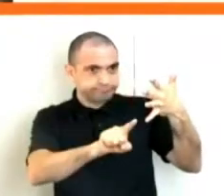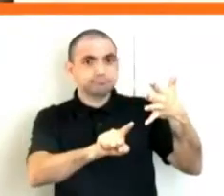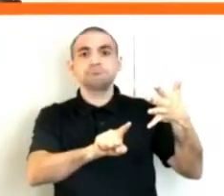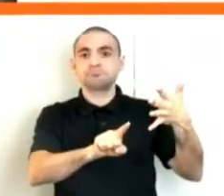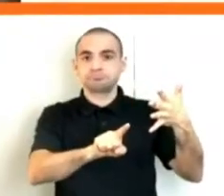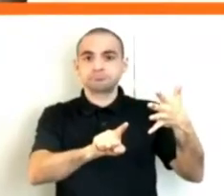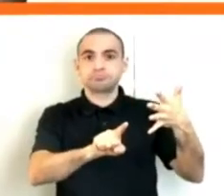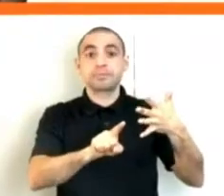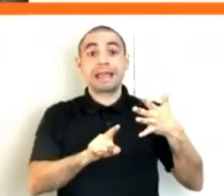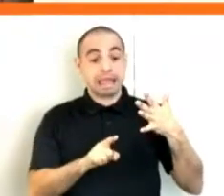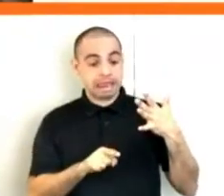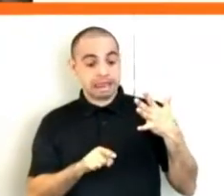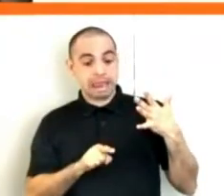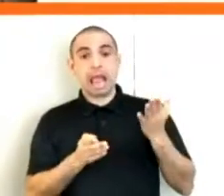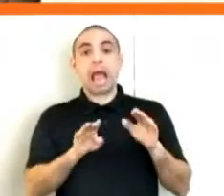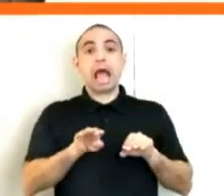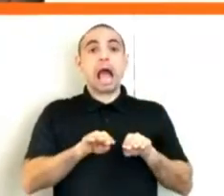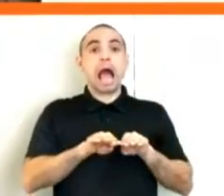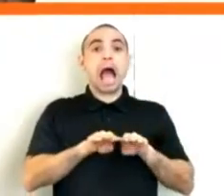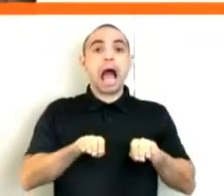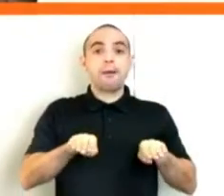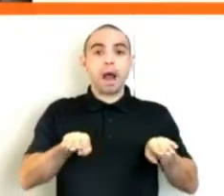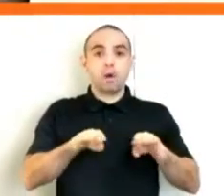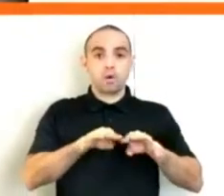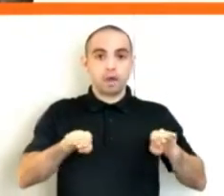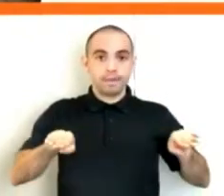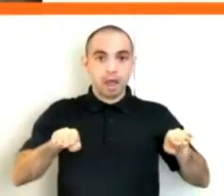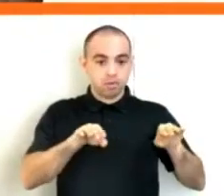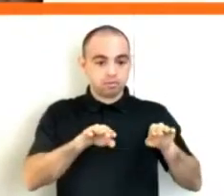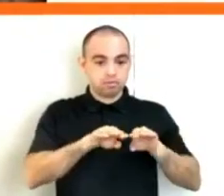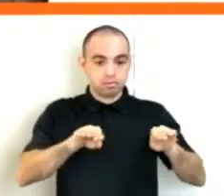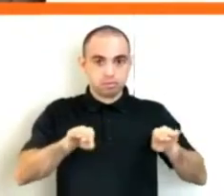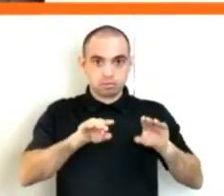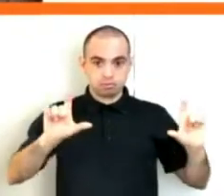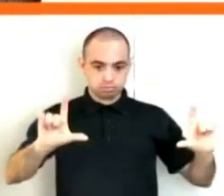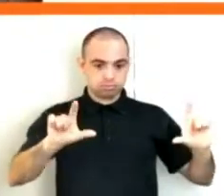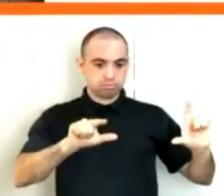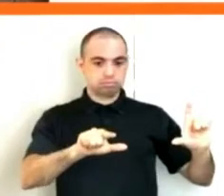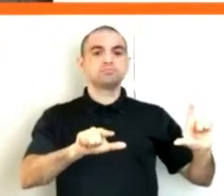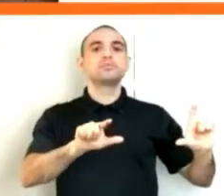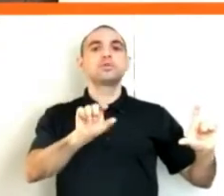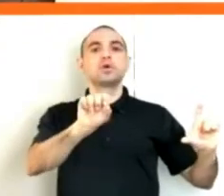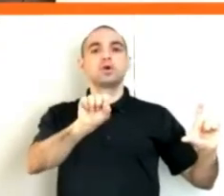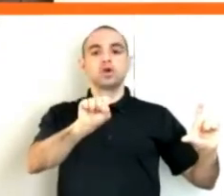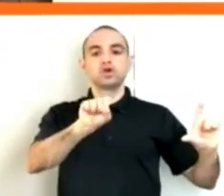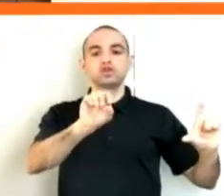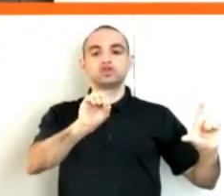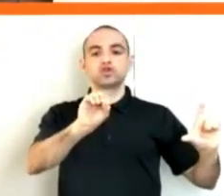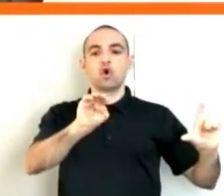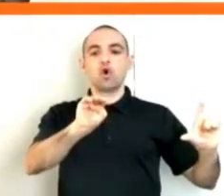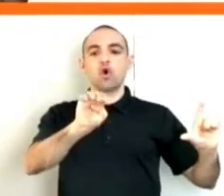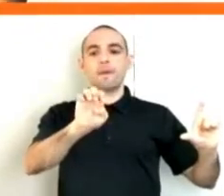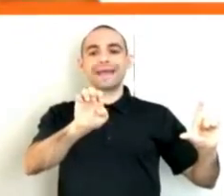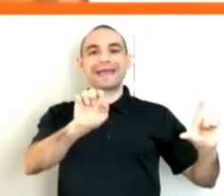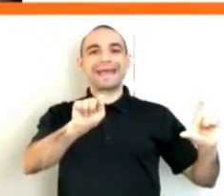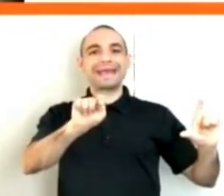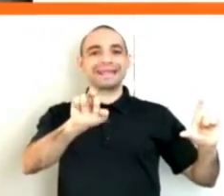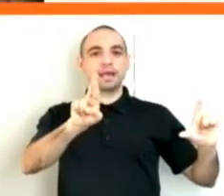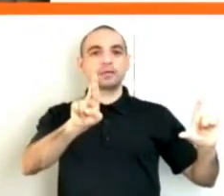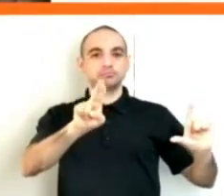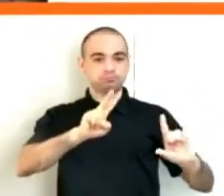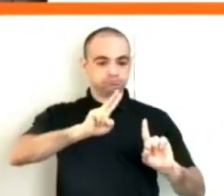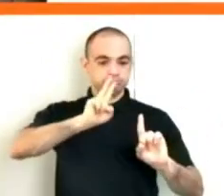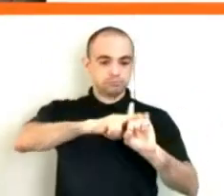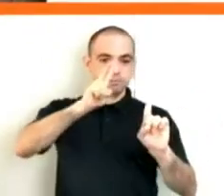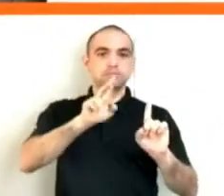usted va a ir a la parte de abajo que le dice someter. Y ahí le va a dar un clic a someter. Inmediatamente le va a salir otra